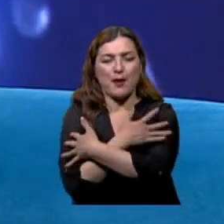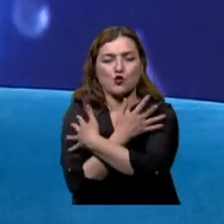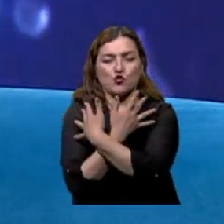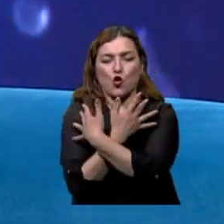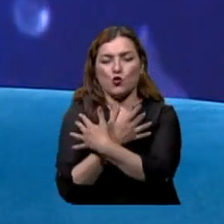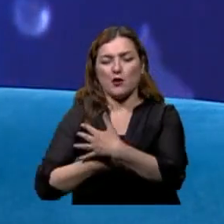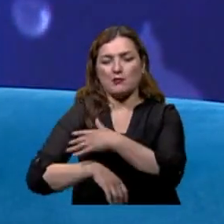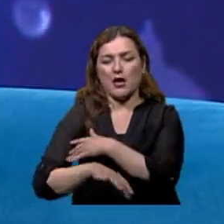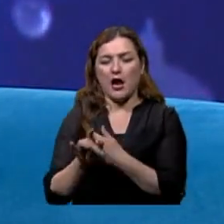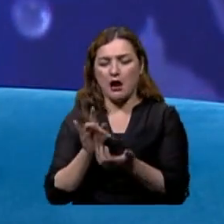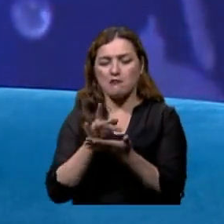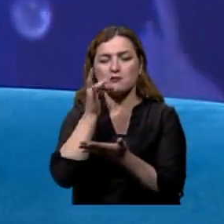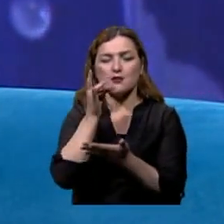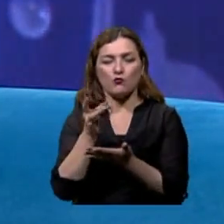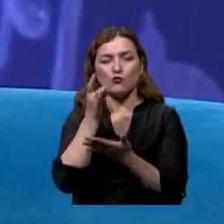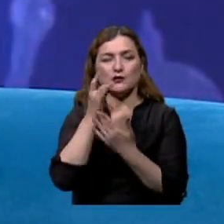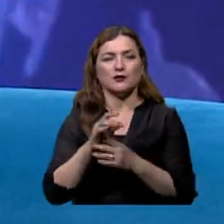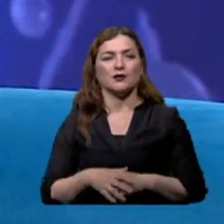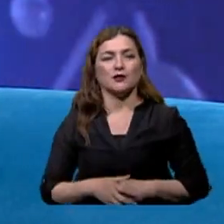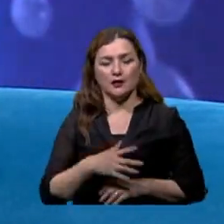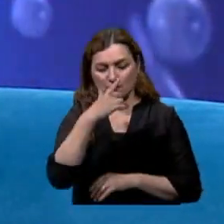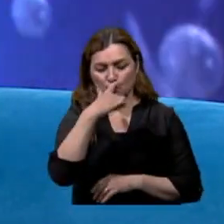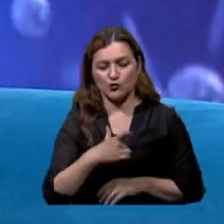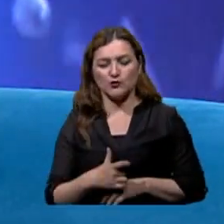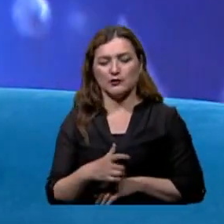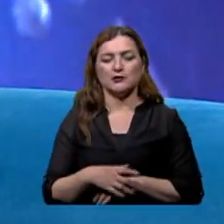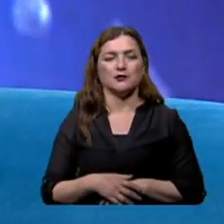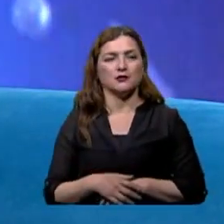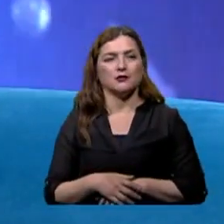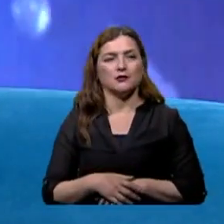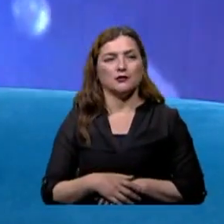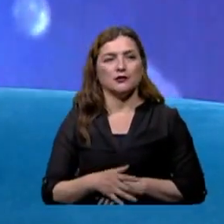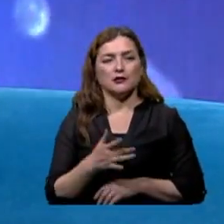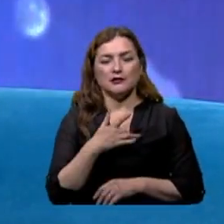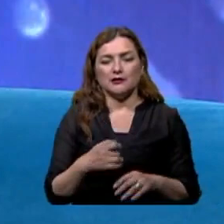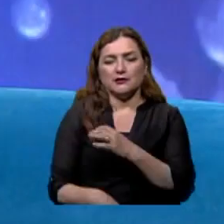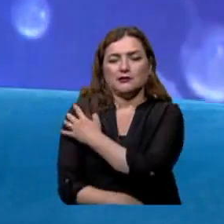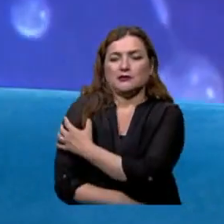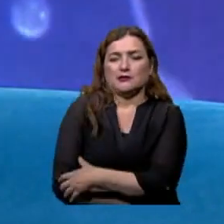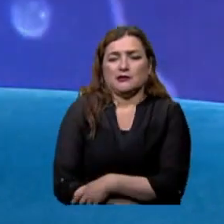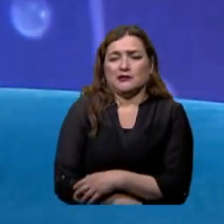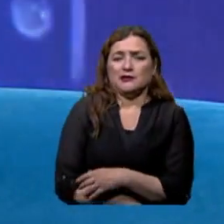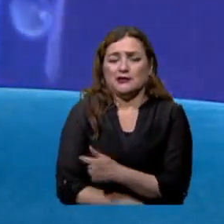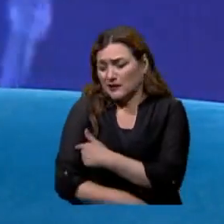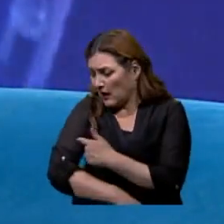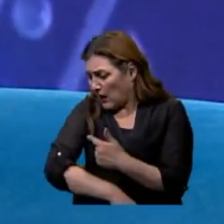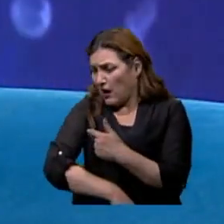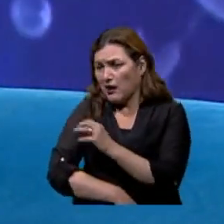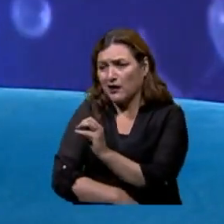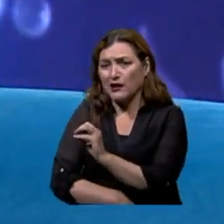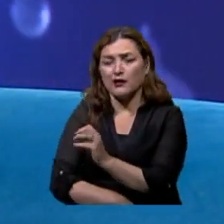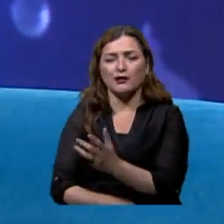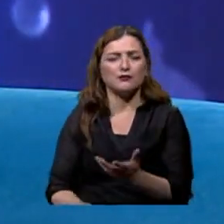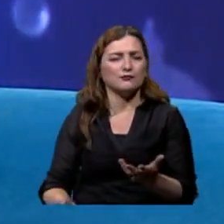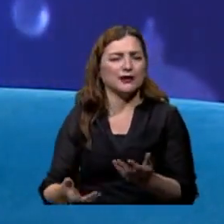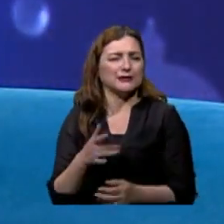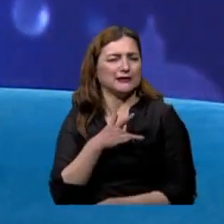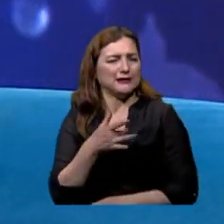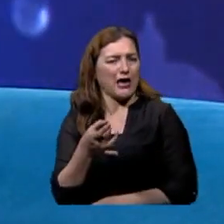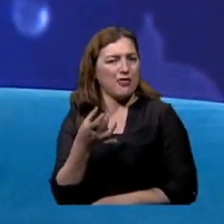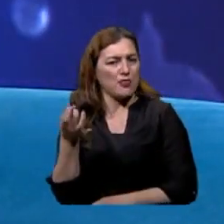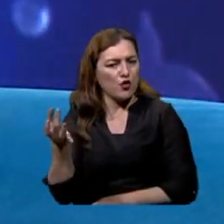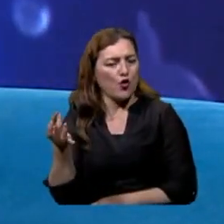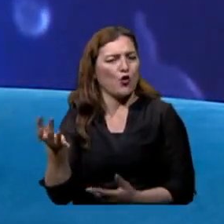nervio ciático, para que la persona tenga muchos menos síntomas de este miembro fantasma. Hay personas que lo